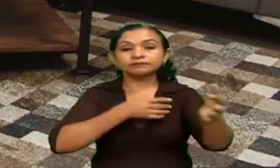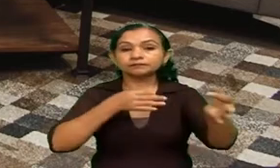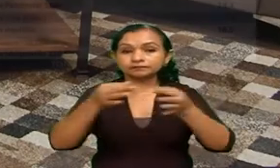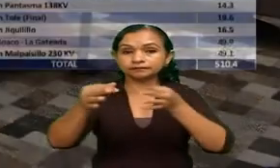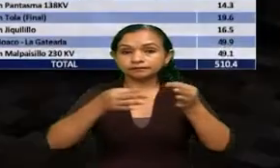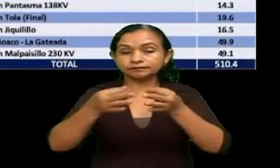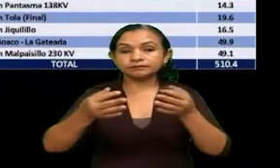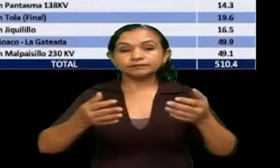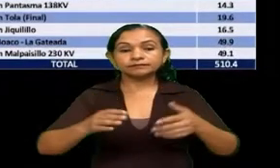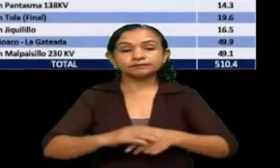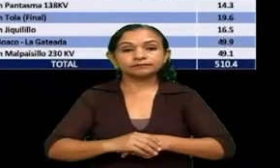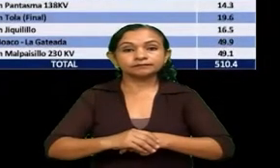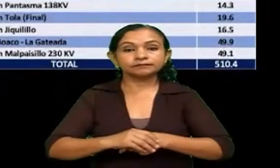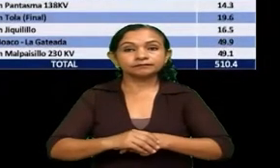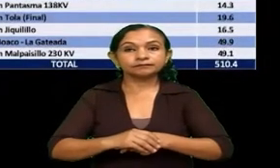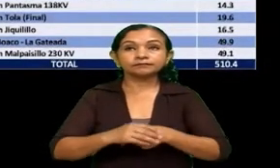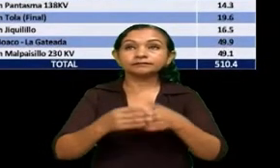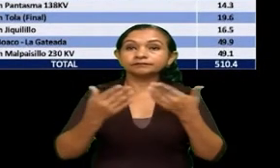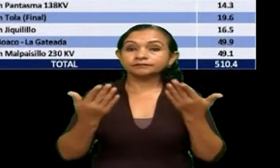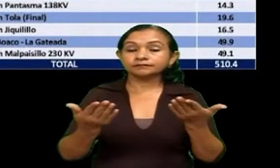momento. Pero